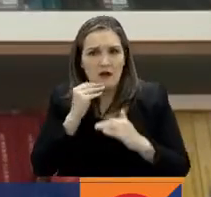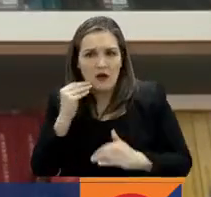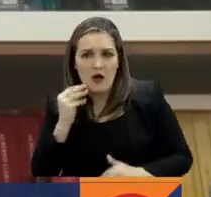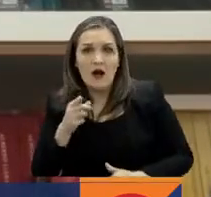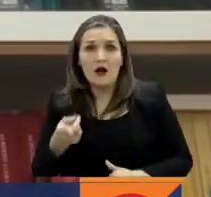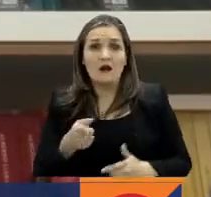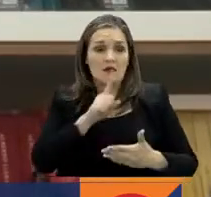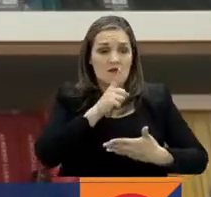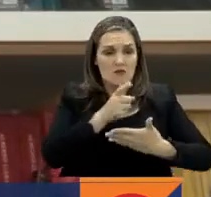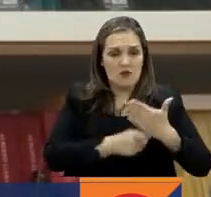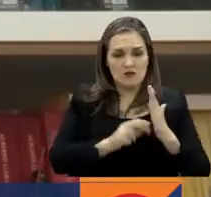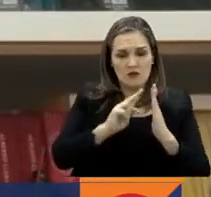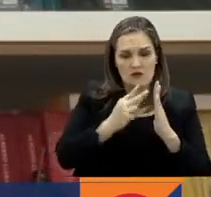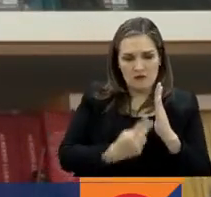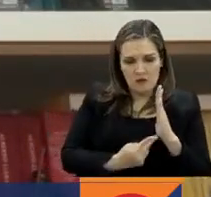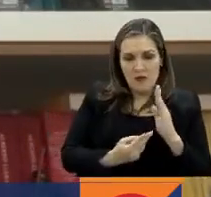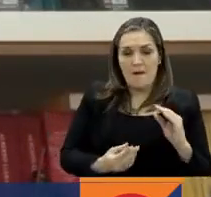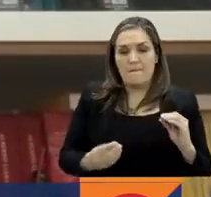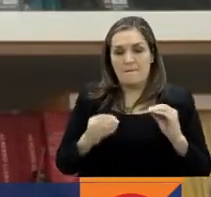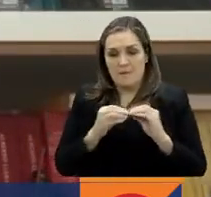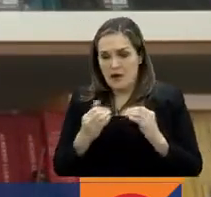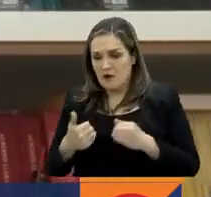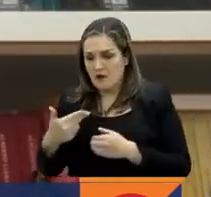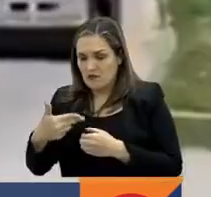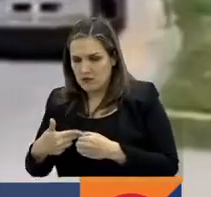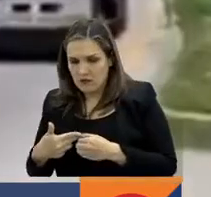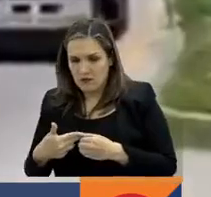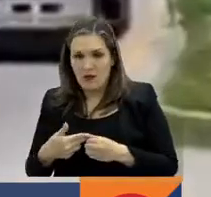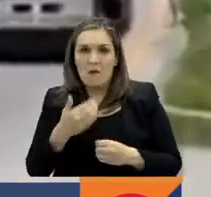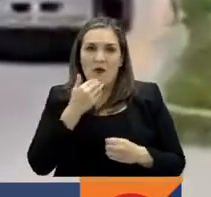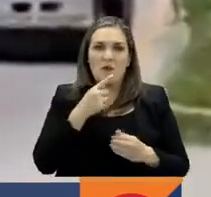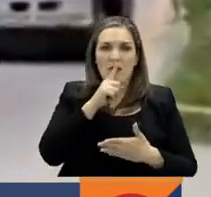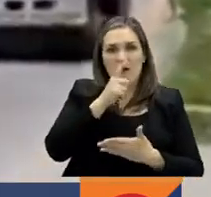reforma tributaria, entre los que están el impuesto a los plásticos de un solo uso.